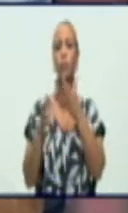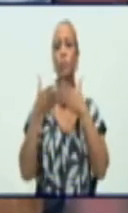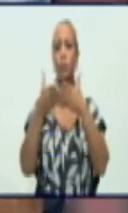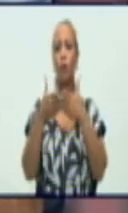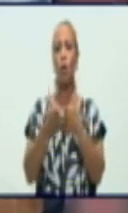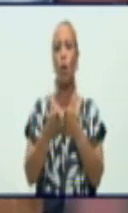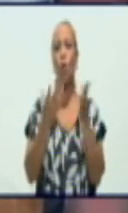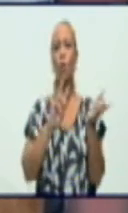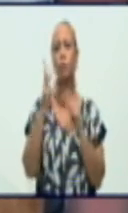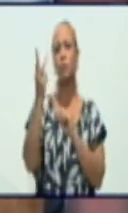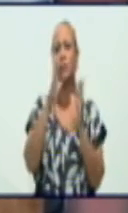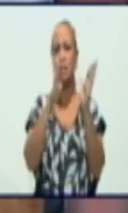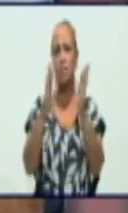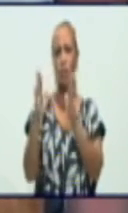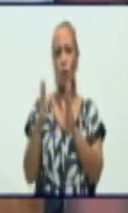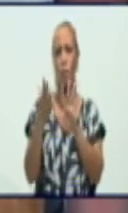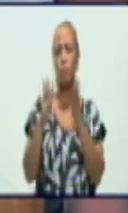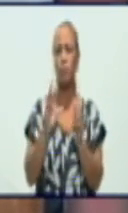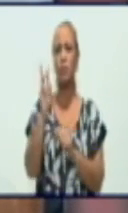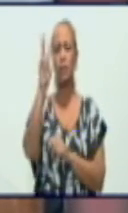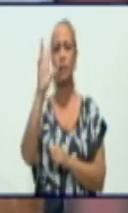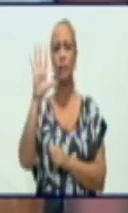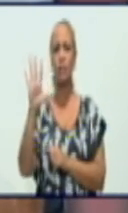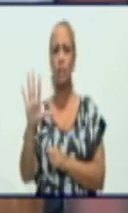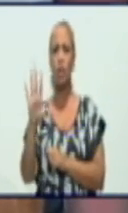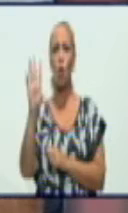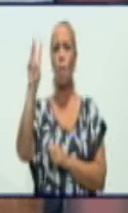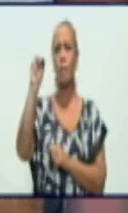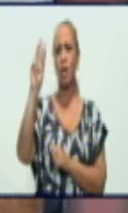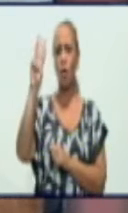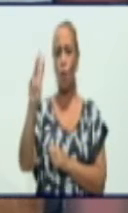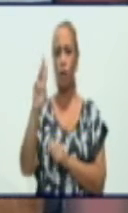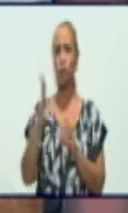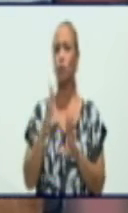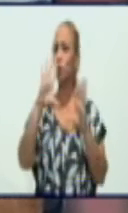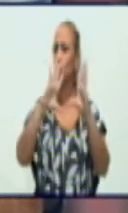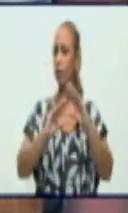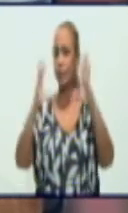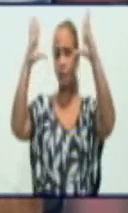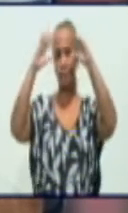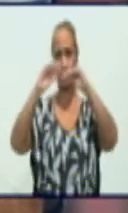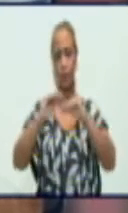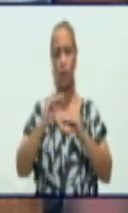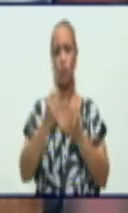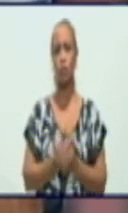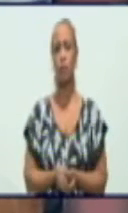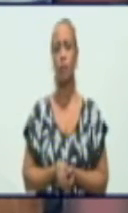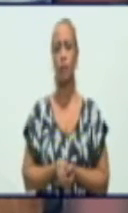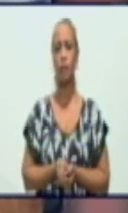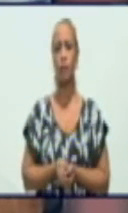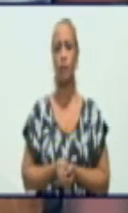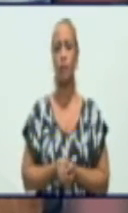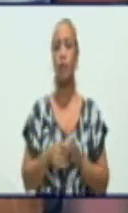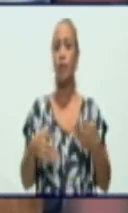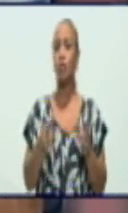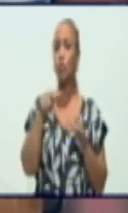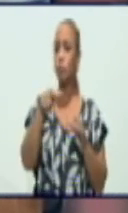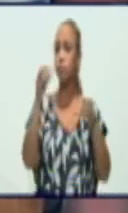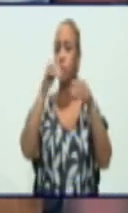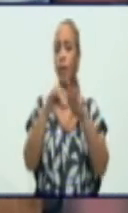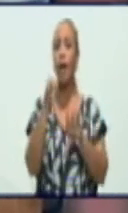un tercio de la demanda, o sea, 35 megawatts durante la noche. Eso implicó